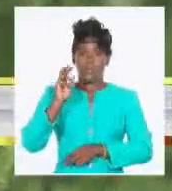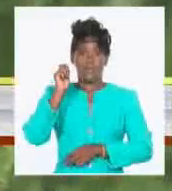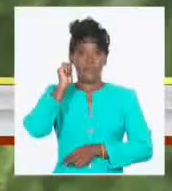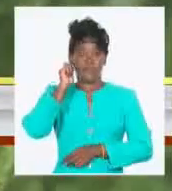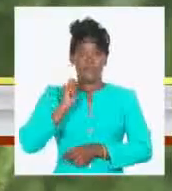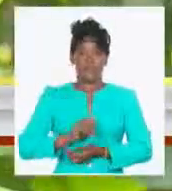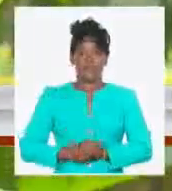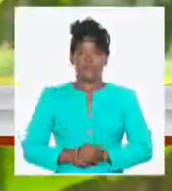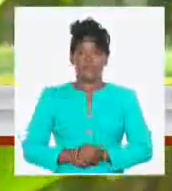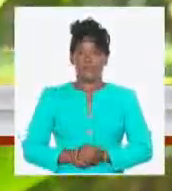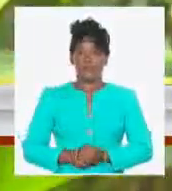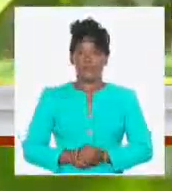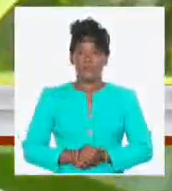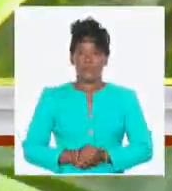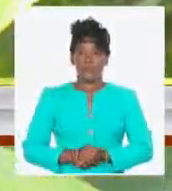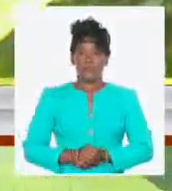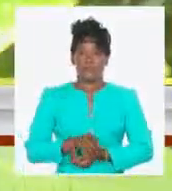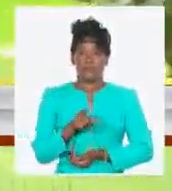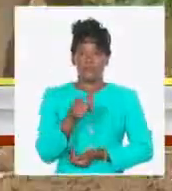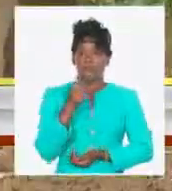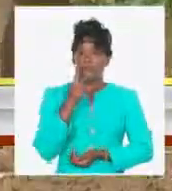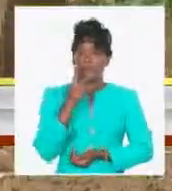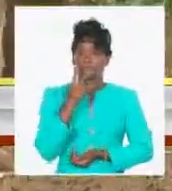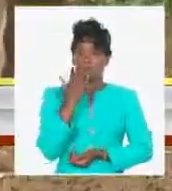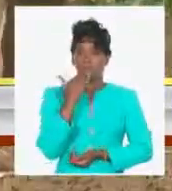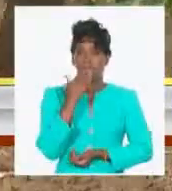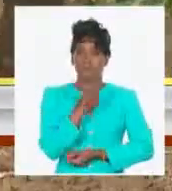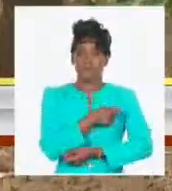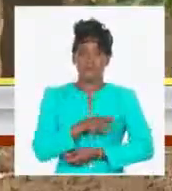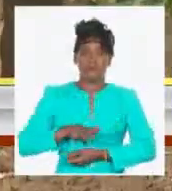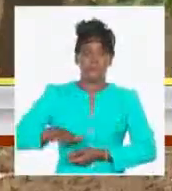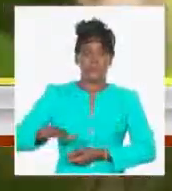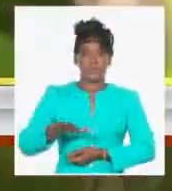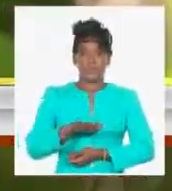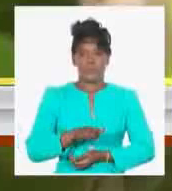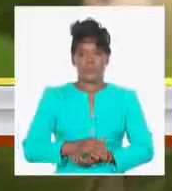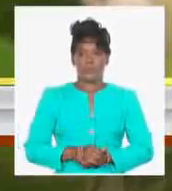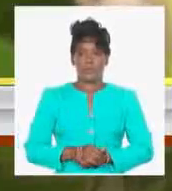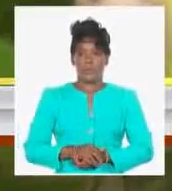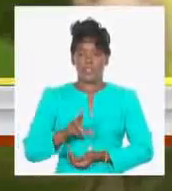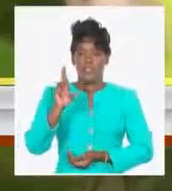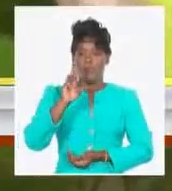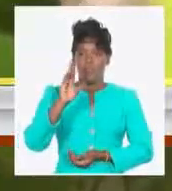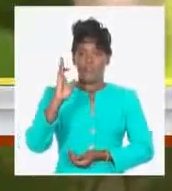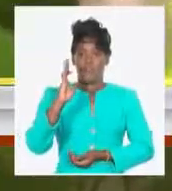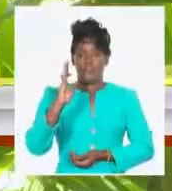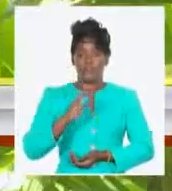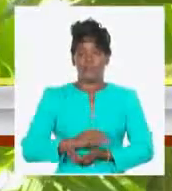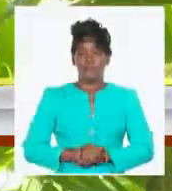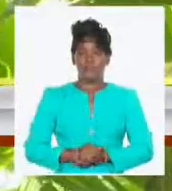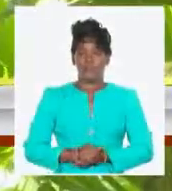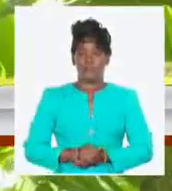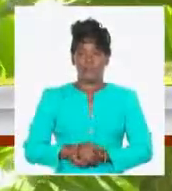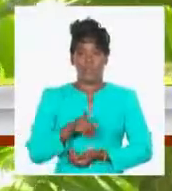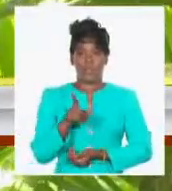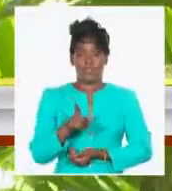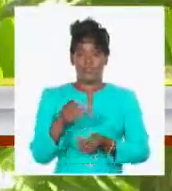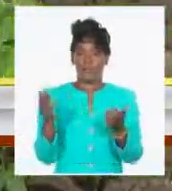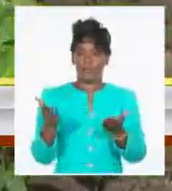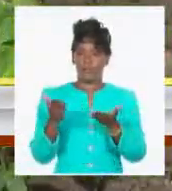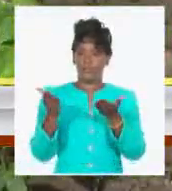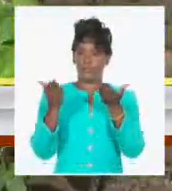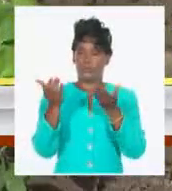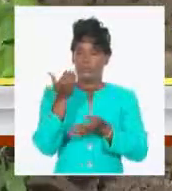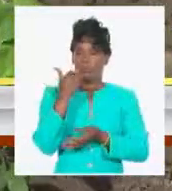Producen alimentos con destino a los pobladores de la cabecera municipal en Rafael Freire. En sus manos prospera una de las